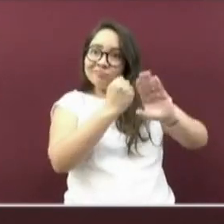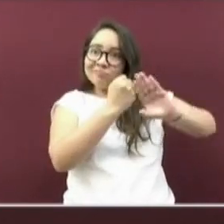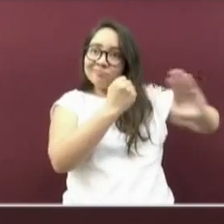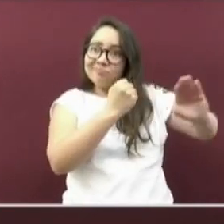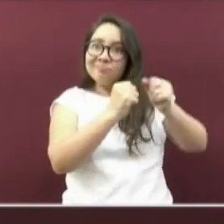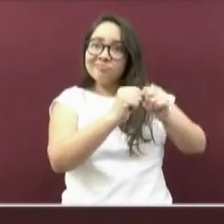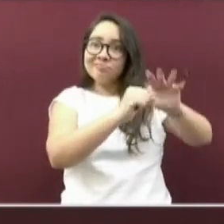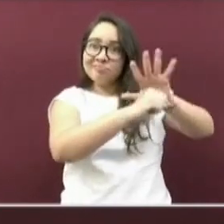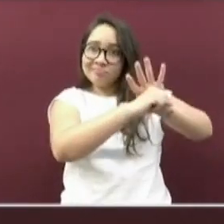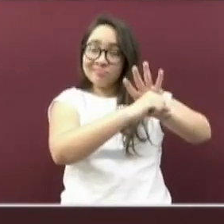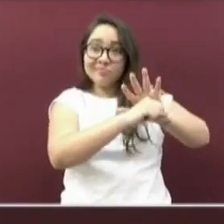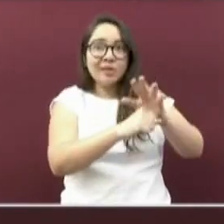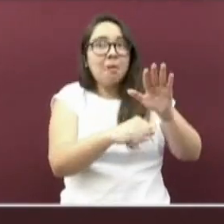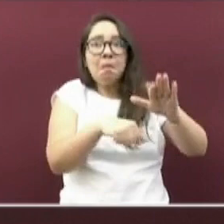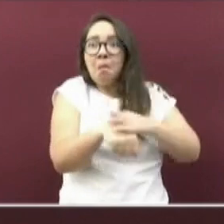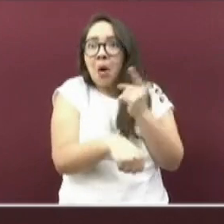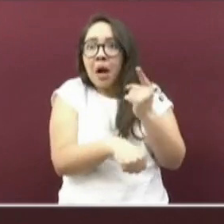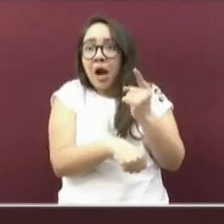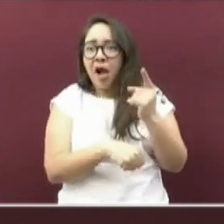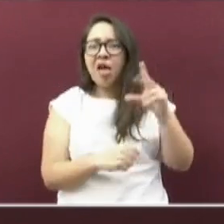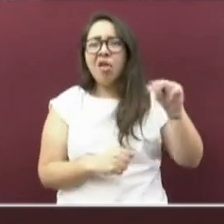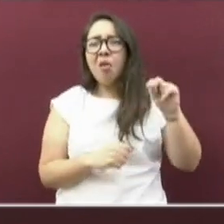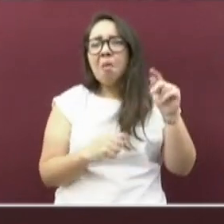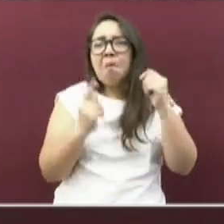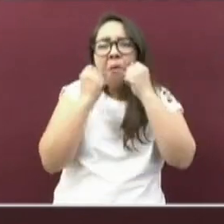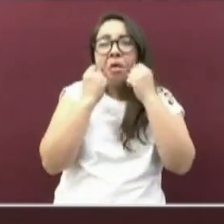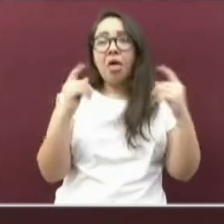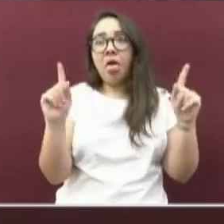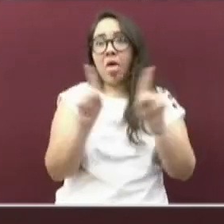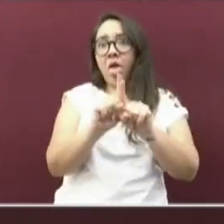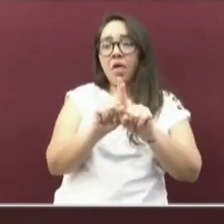implicar fácil el contagio